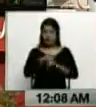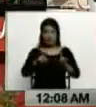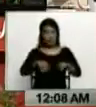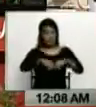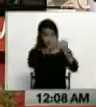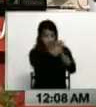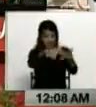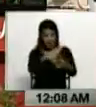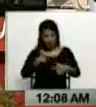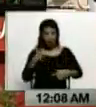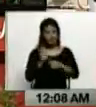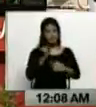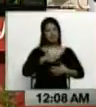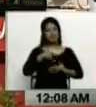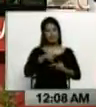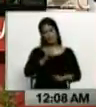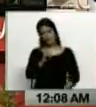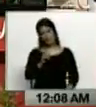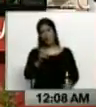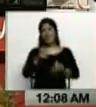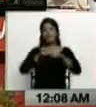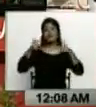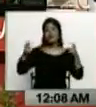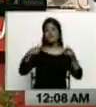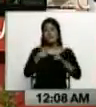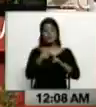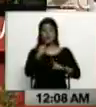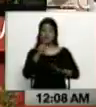en plena coña generalizándose